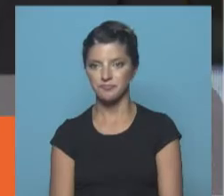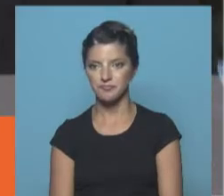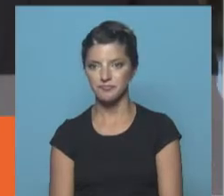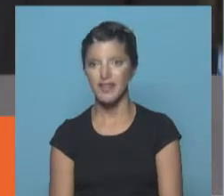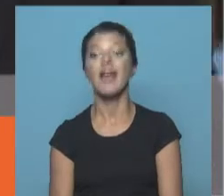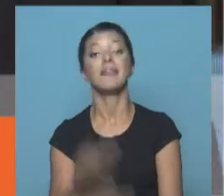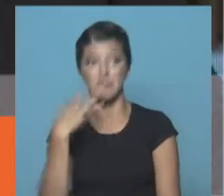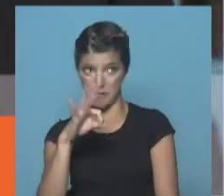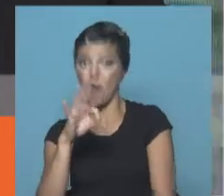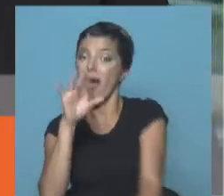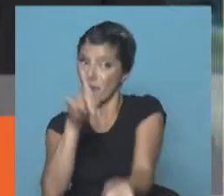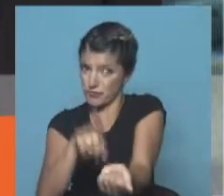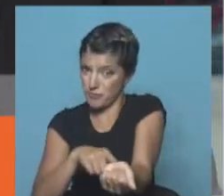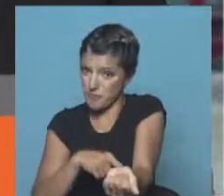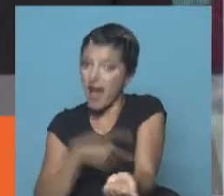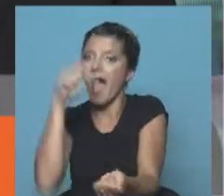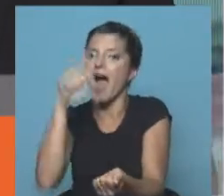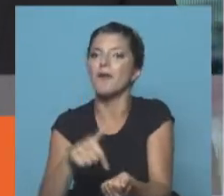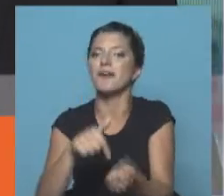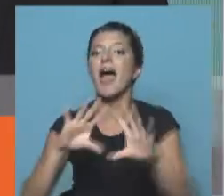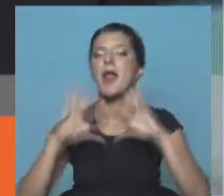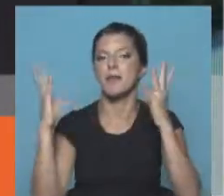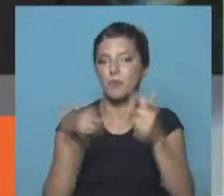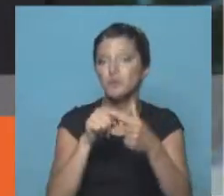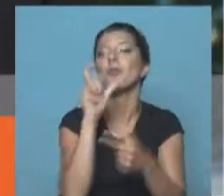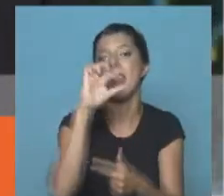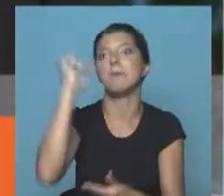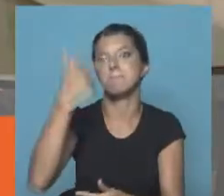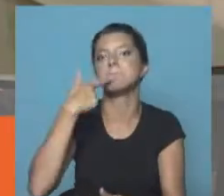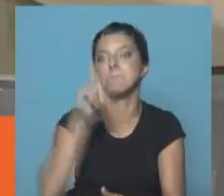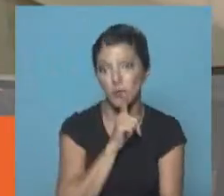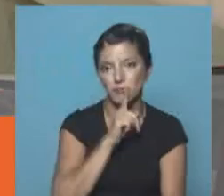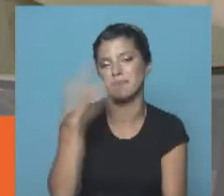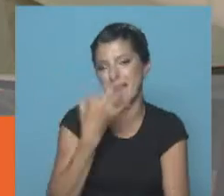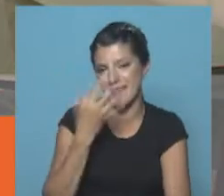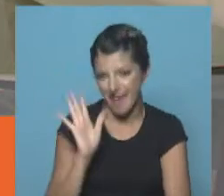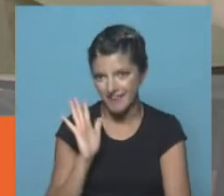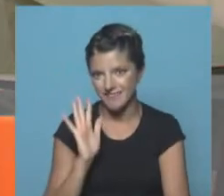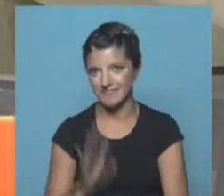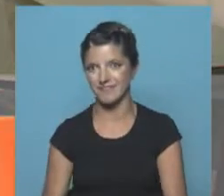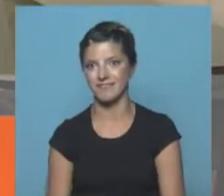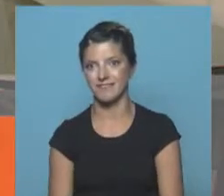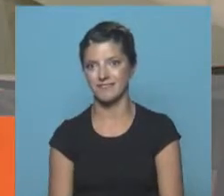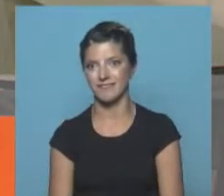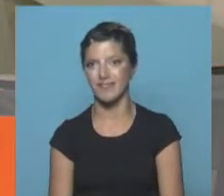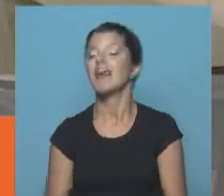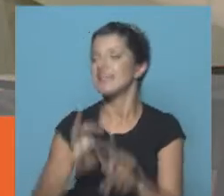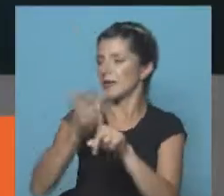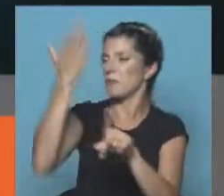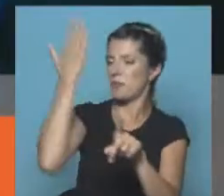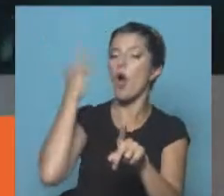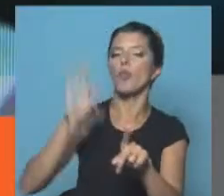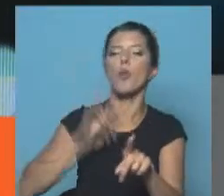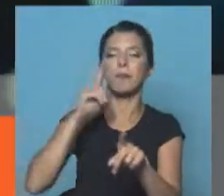que acostumbrarnos a vivir en el mundo de la posverdad. Un libro que hay que leer. Además, sí, un libro de 2004, un sociólogo